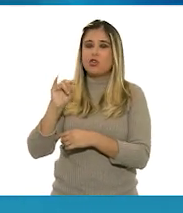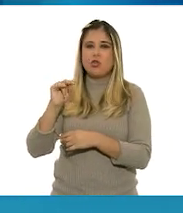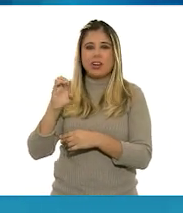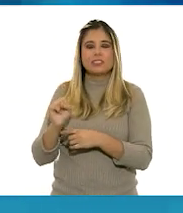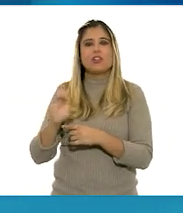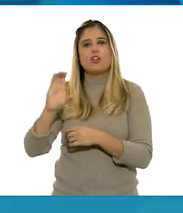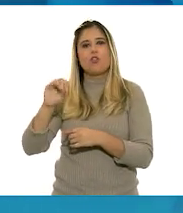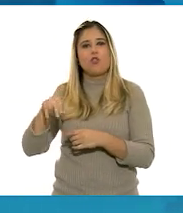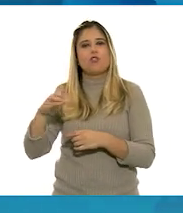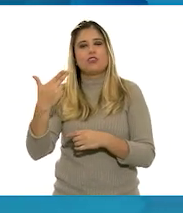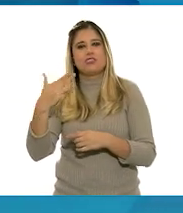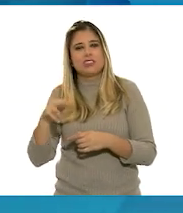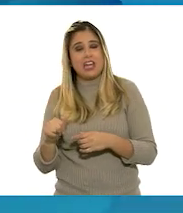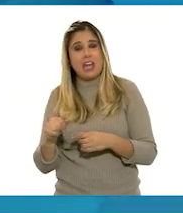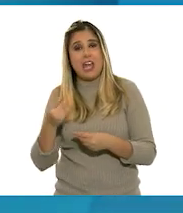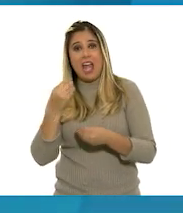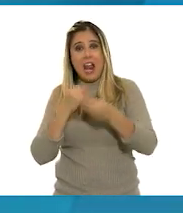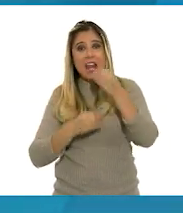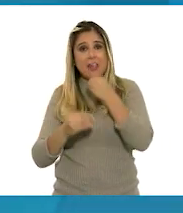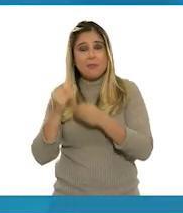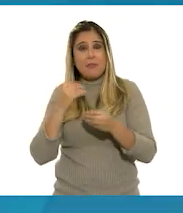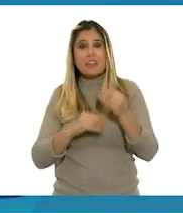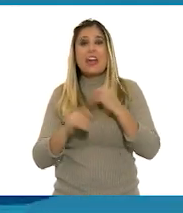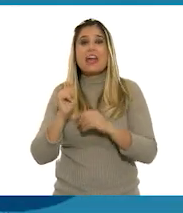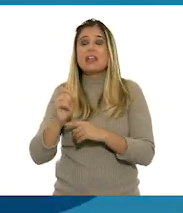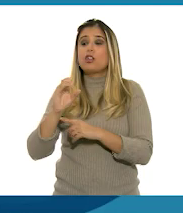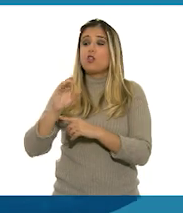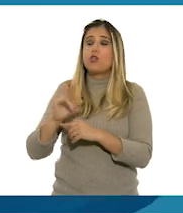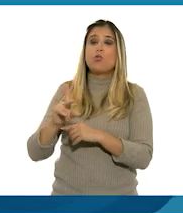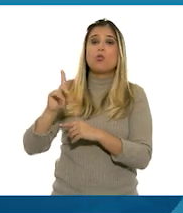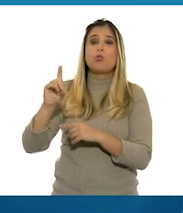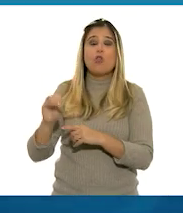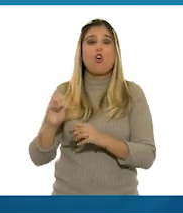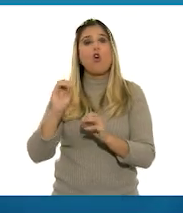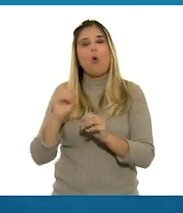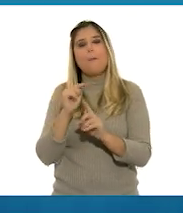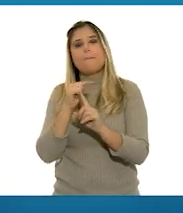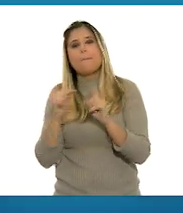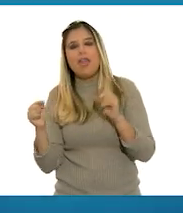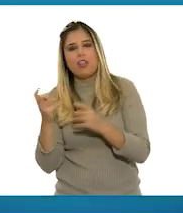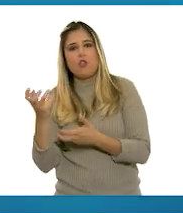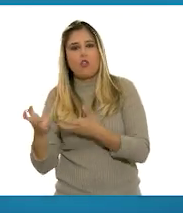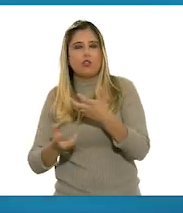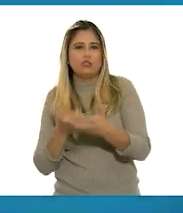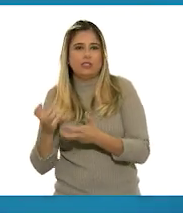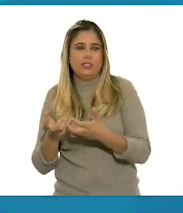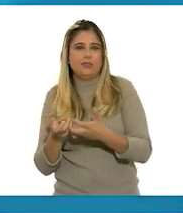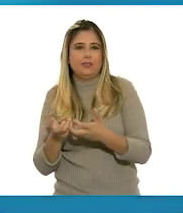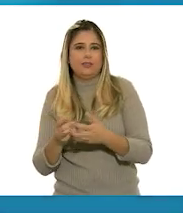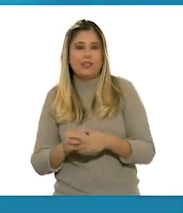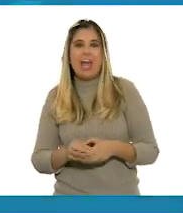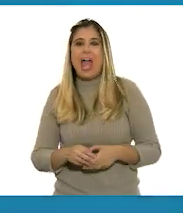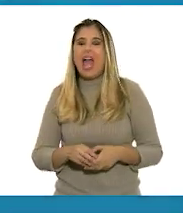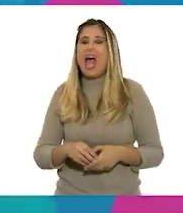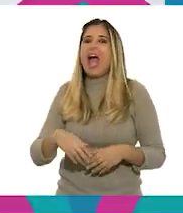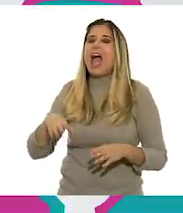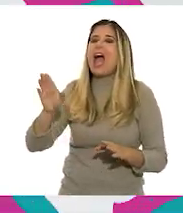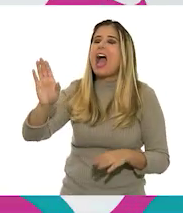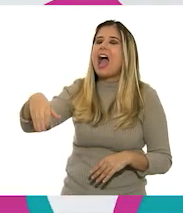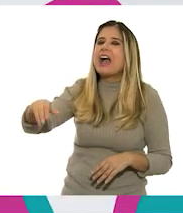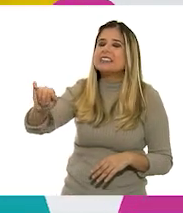concha. Estos alimentos son servidos crudos o medio cocidos. Ah, es cierto, profesor, tiene